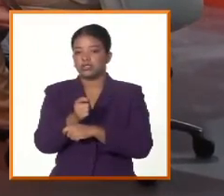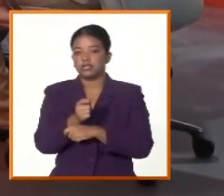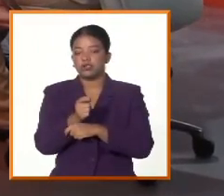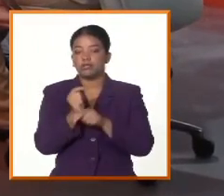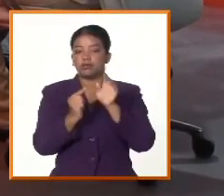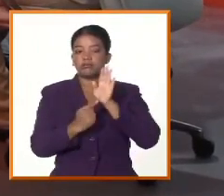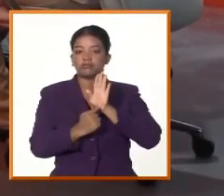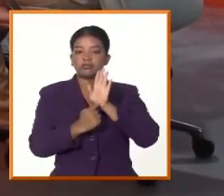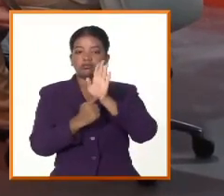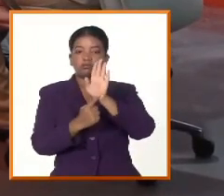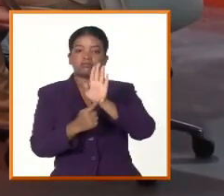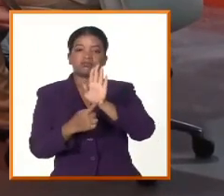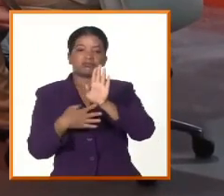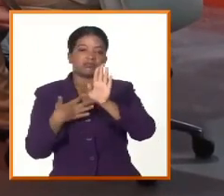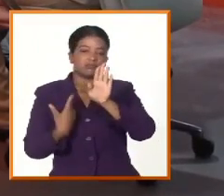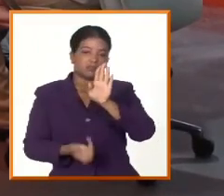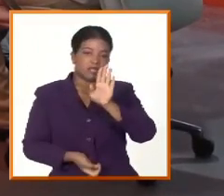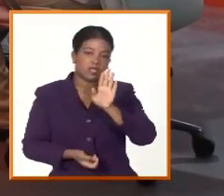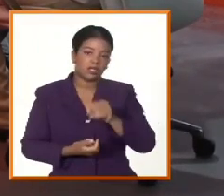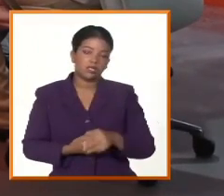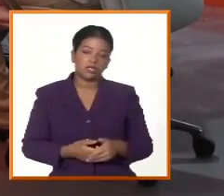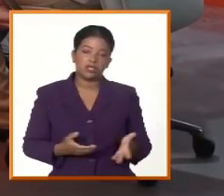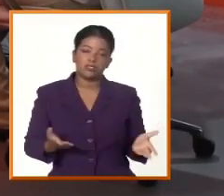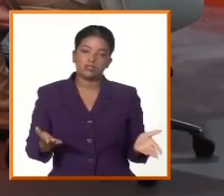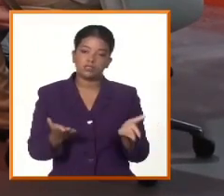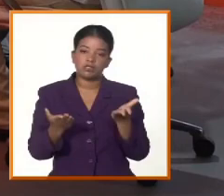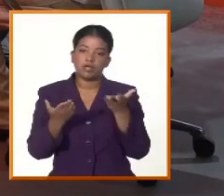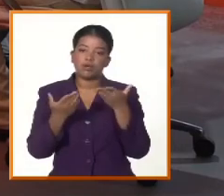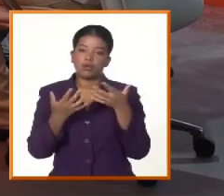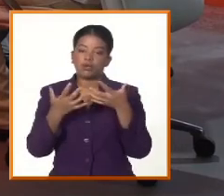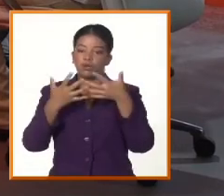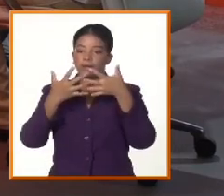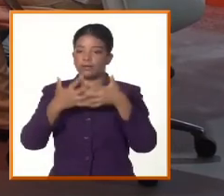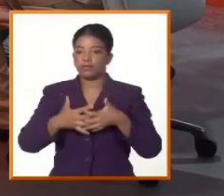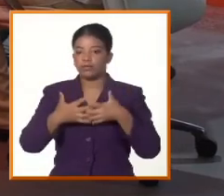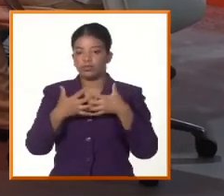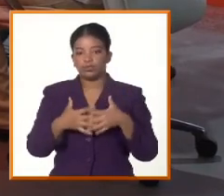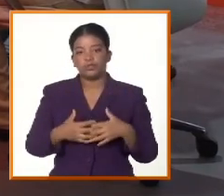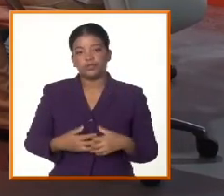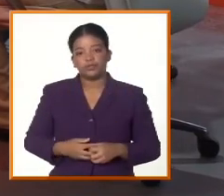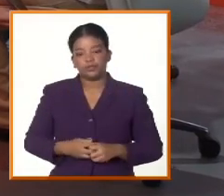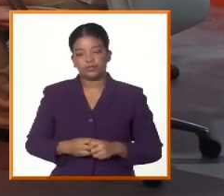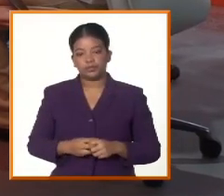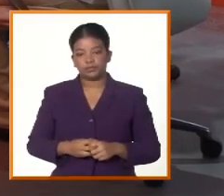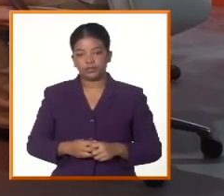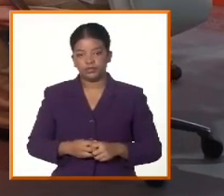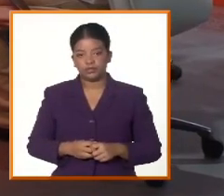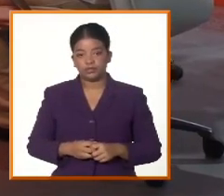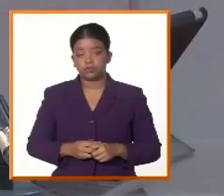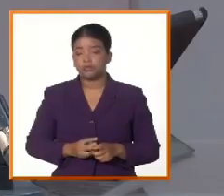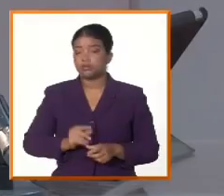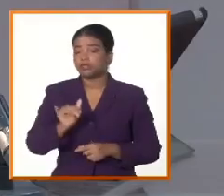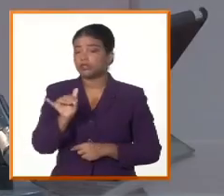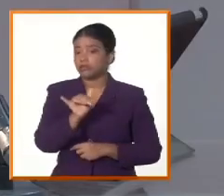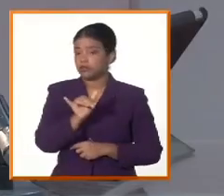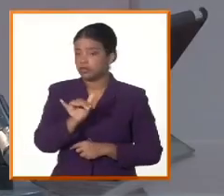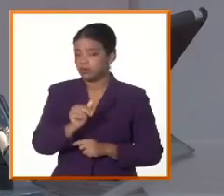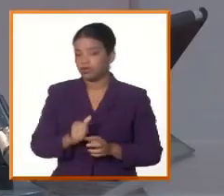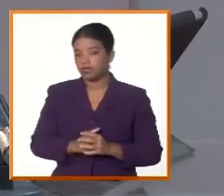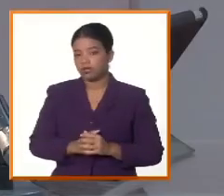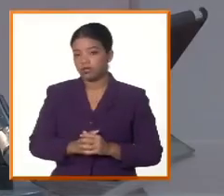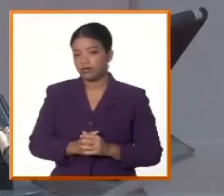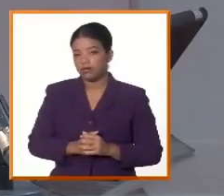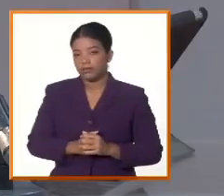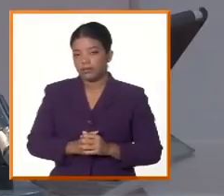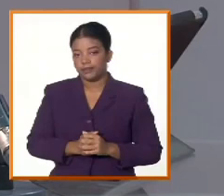los desarrollos de producto que que ha tenido el Instituto pero a su vez lo tuvieron la